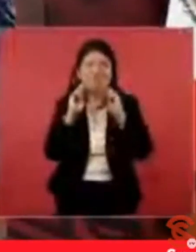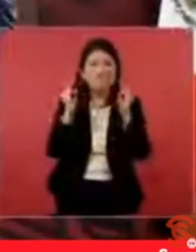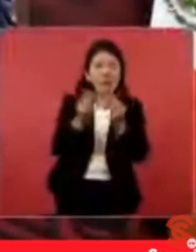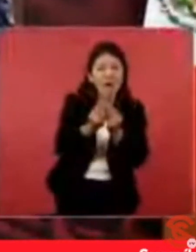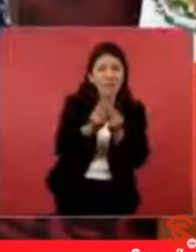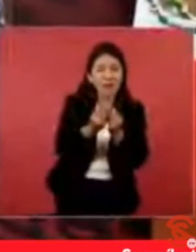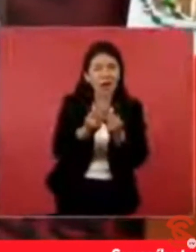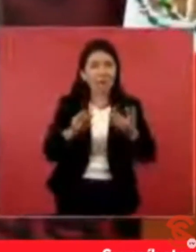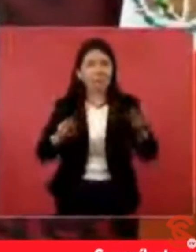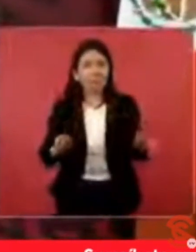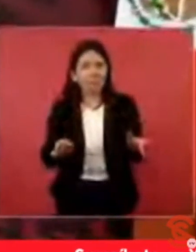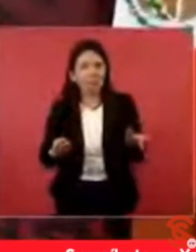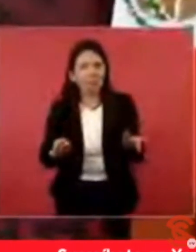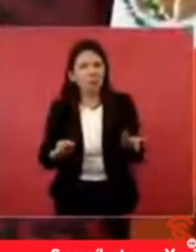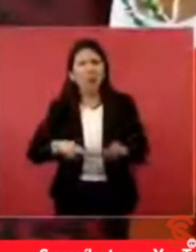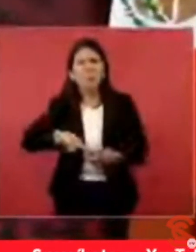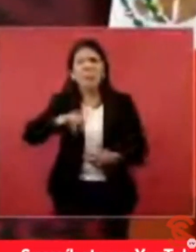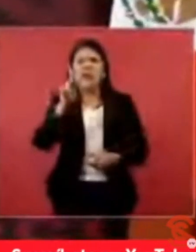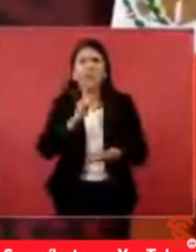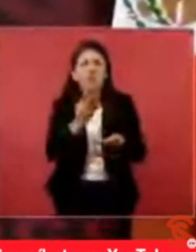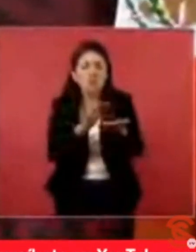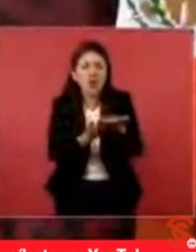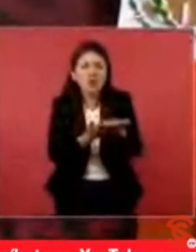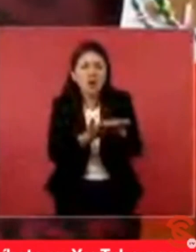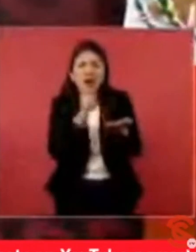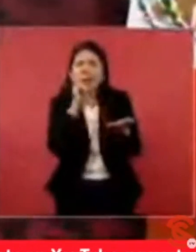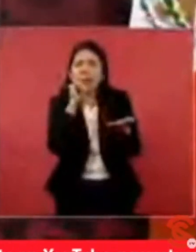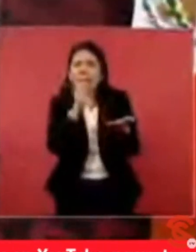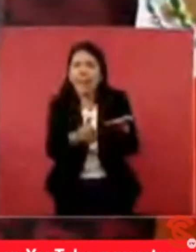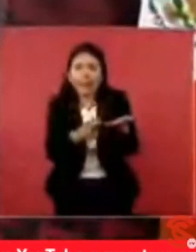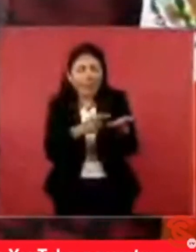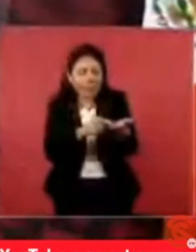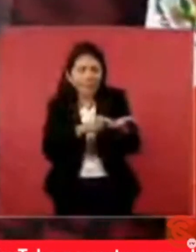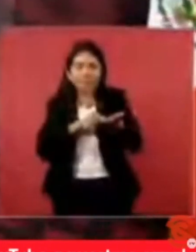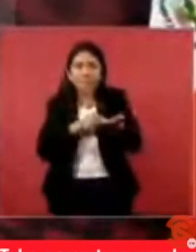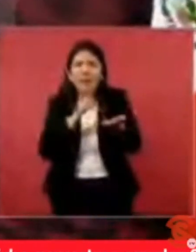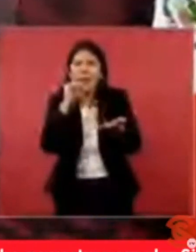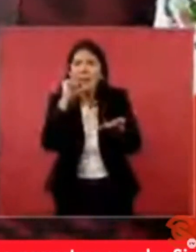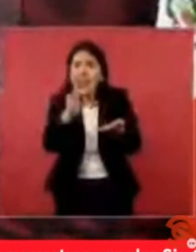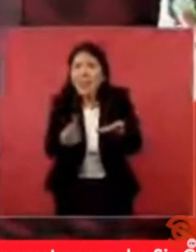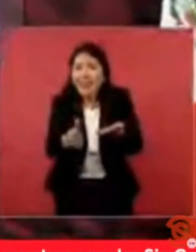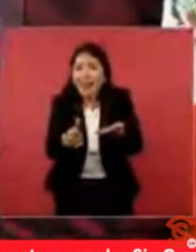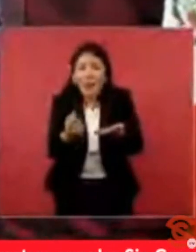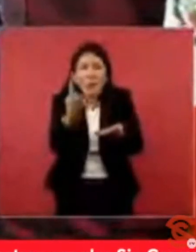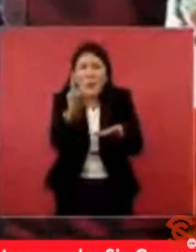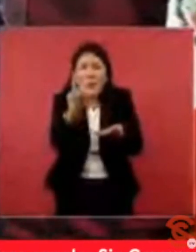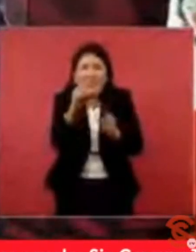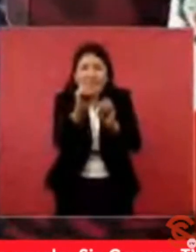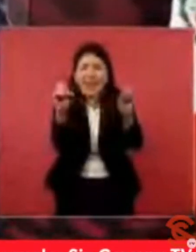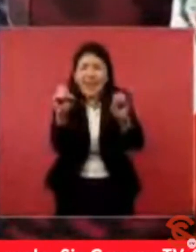organizada, y no presenta una prueba, una sola prueba.